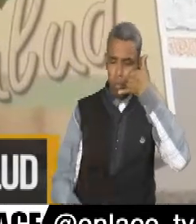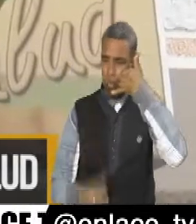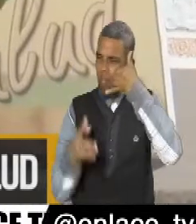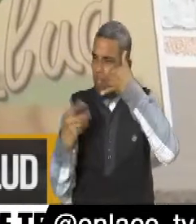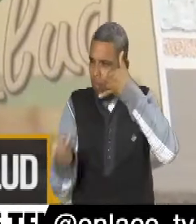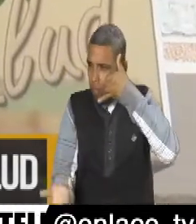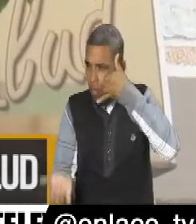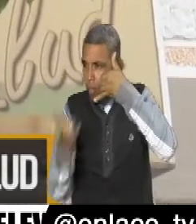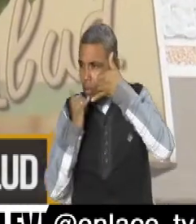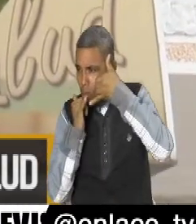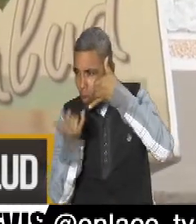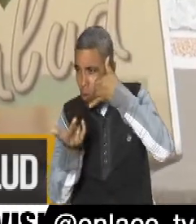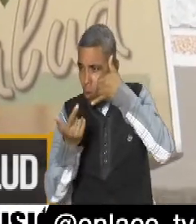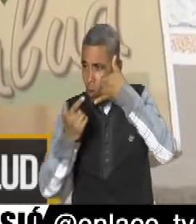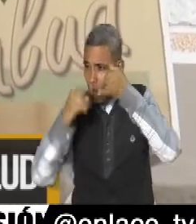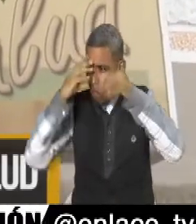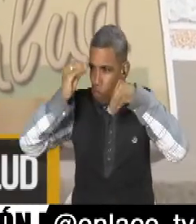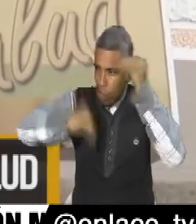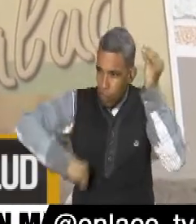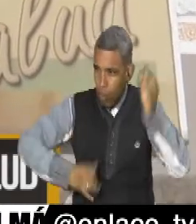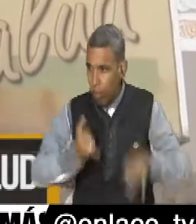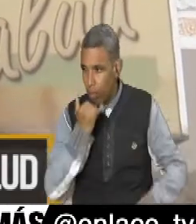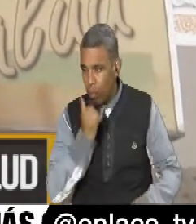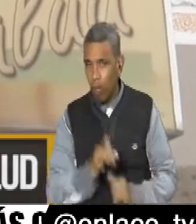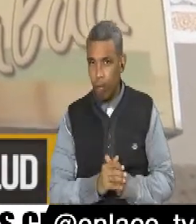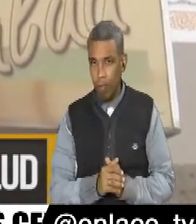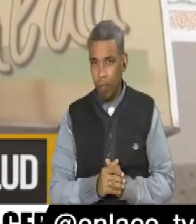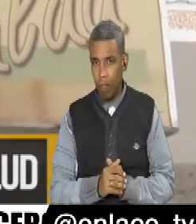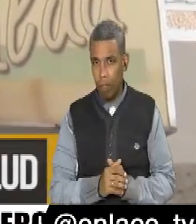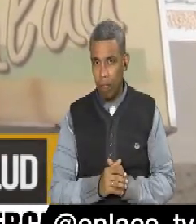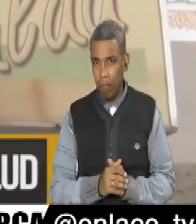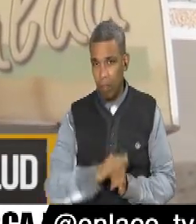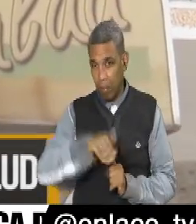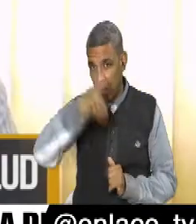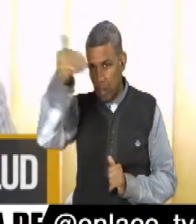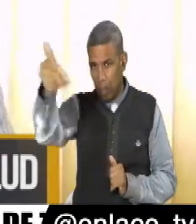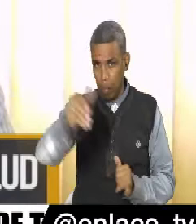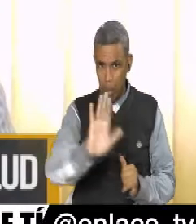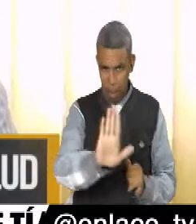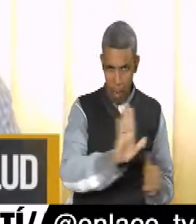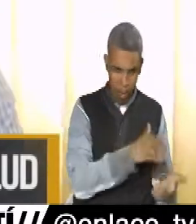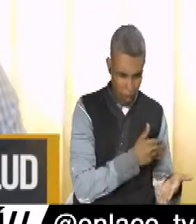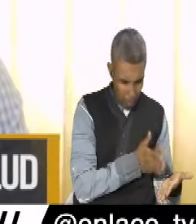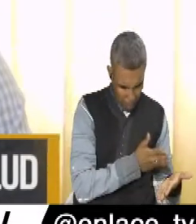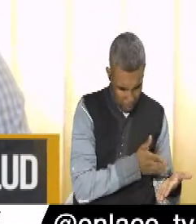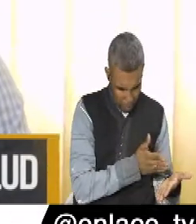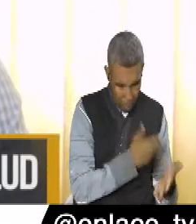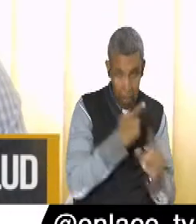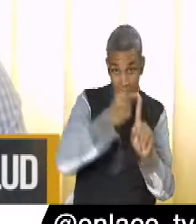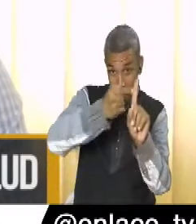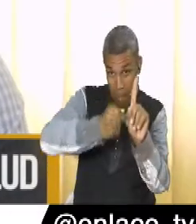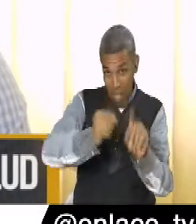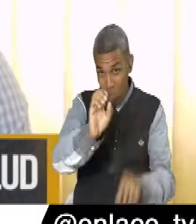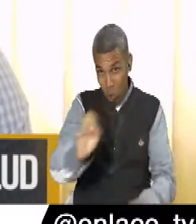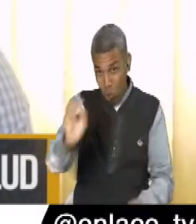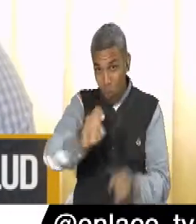el mes de septiembre, déjame reviso, exactamente en el mes de octubre, el 6 de